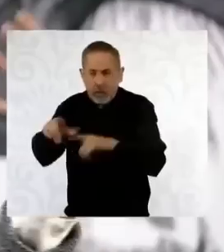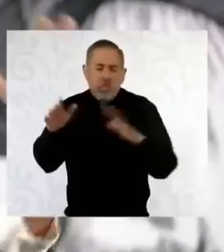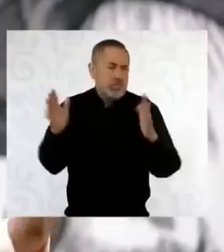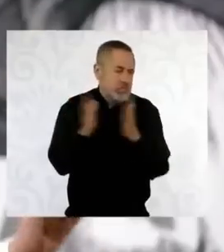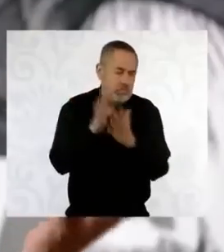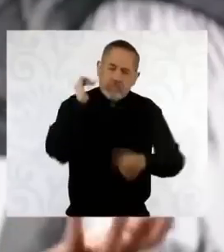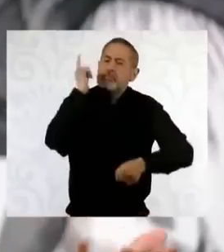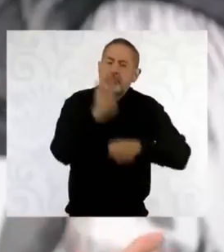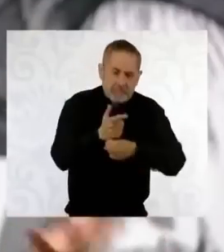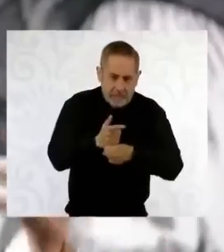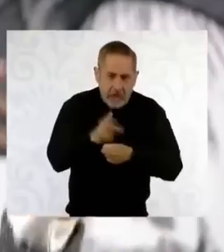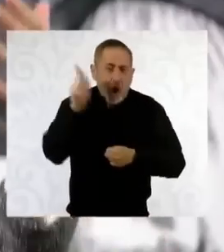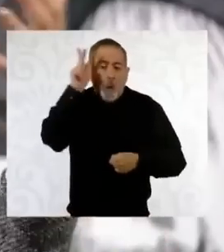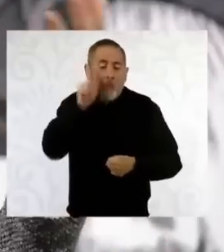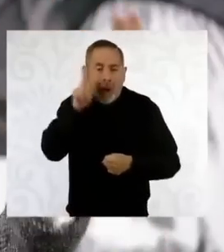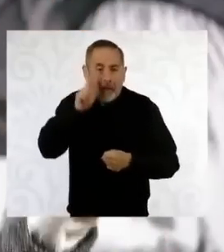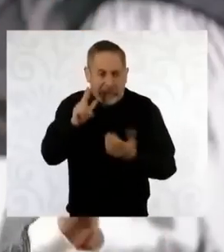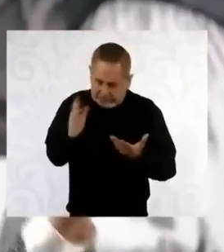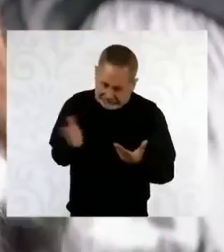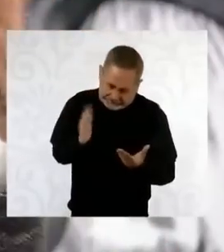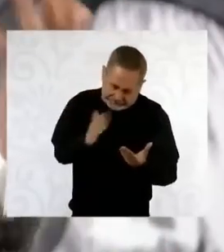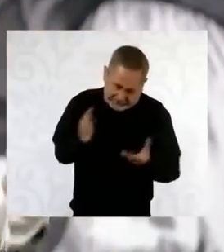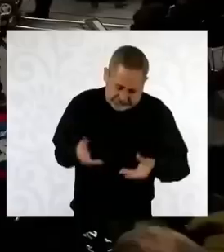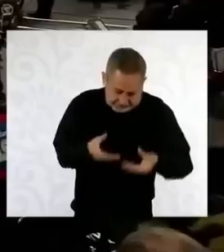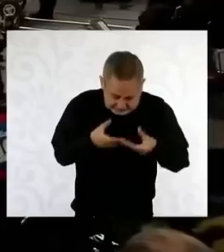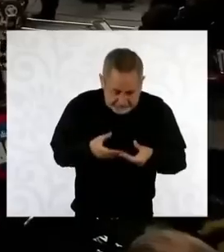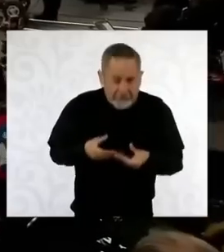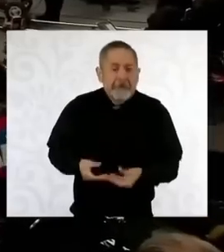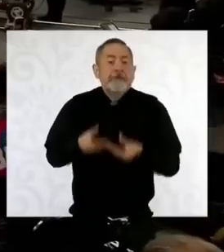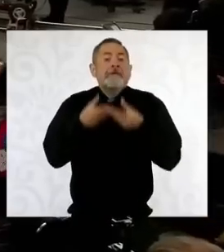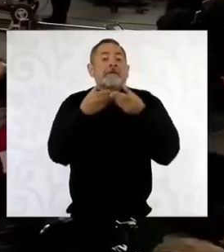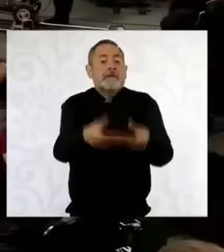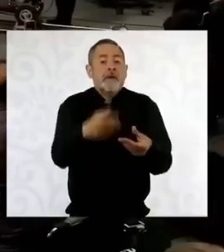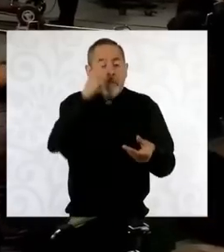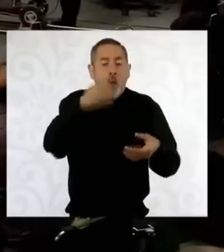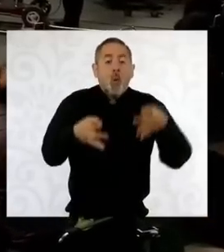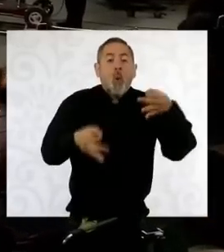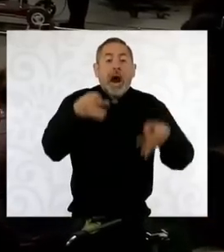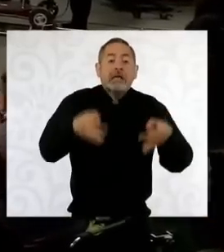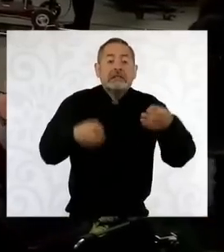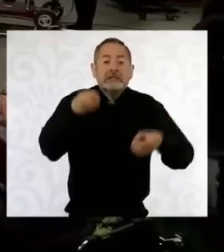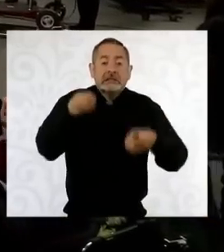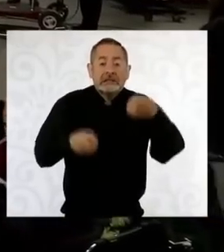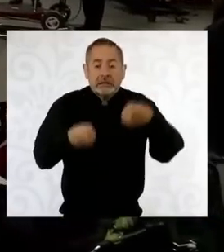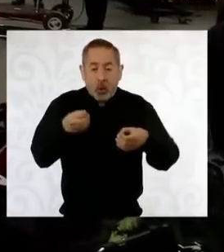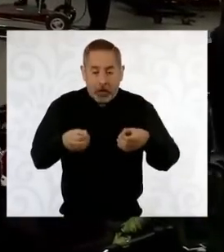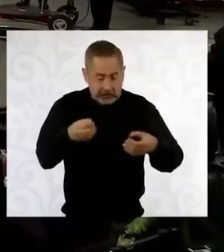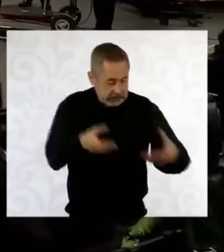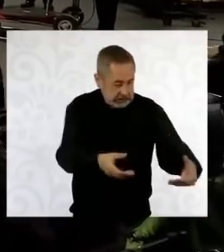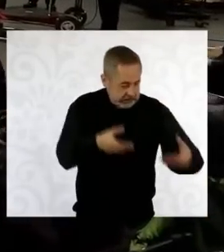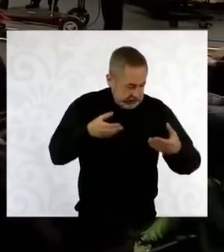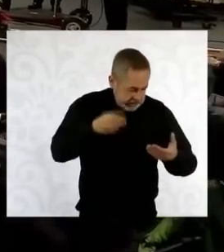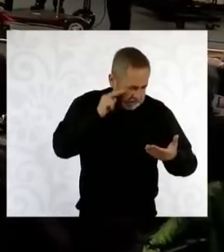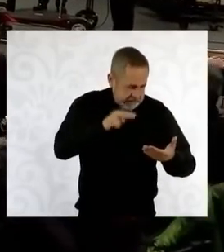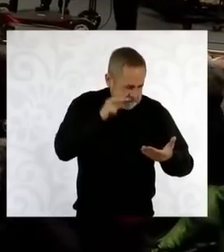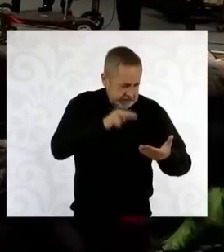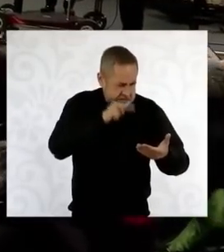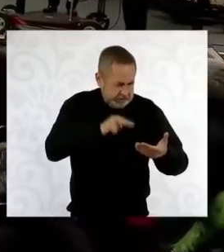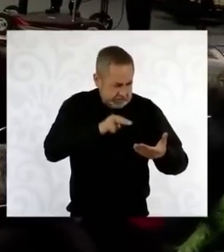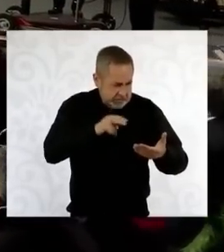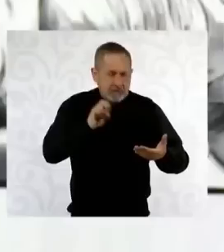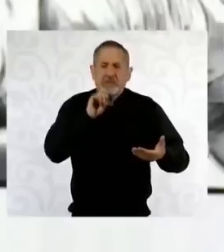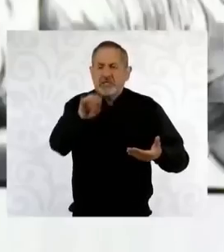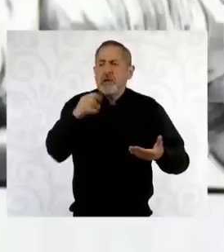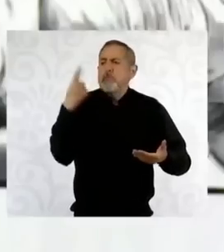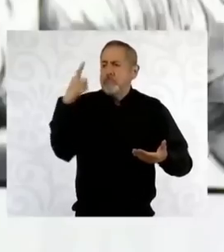haber suficientes pruebas para que un juez otorgue una orden de aprehensión. Esto es importante porque también se ha